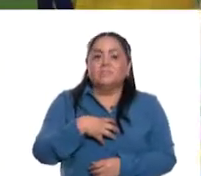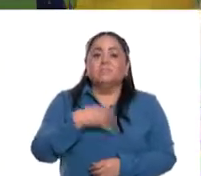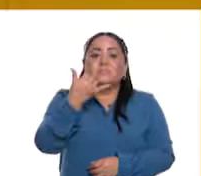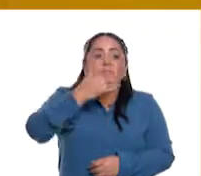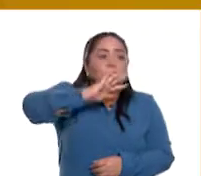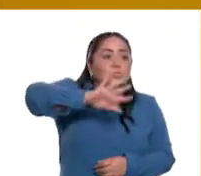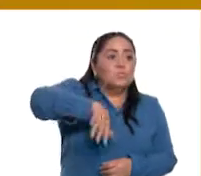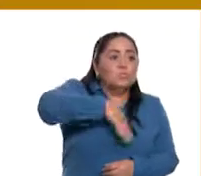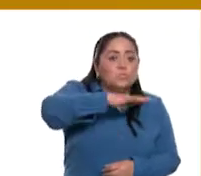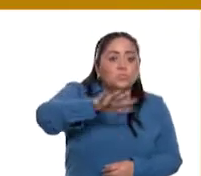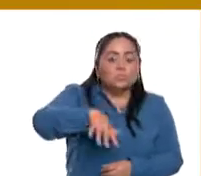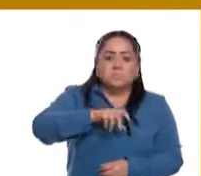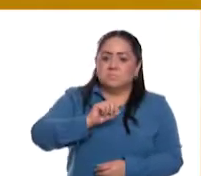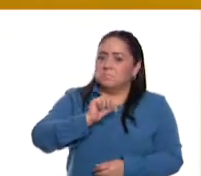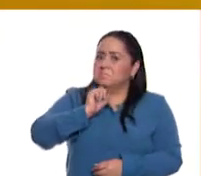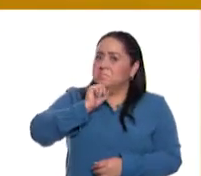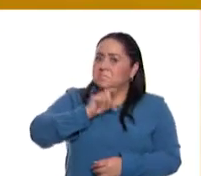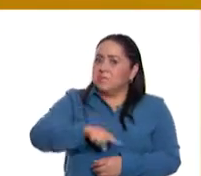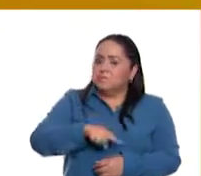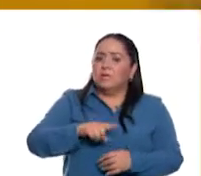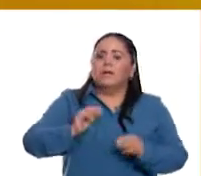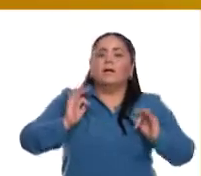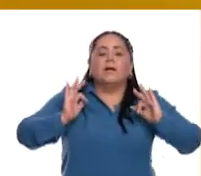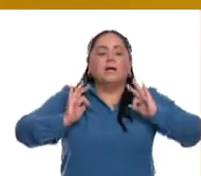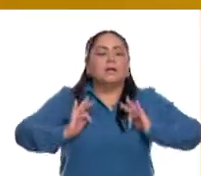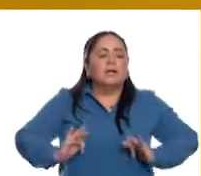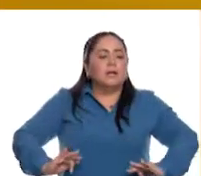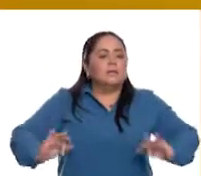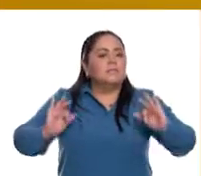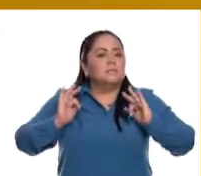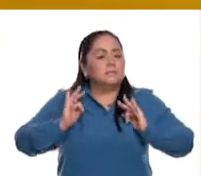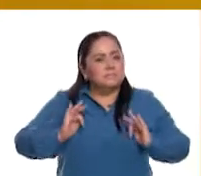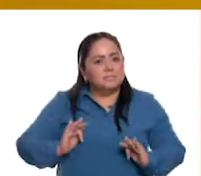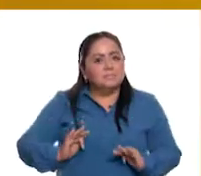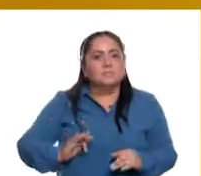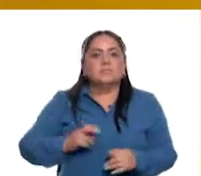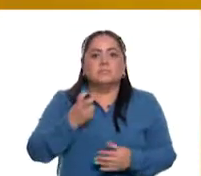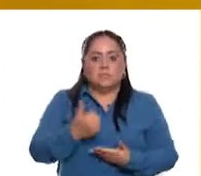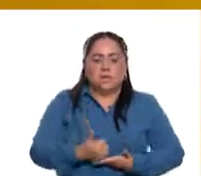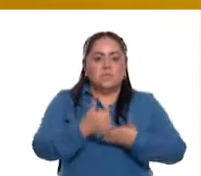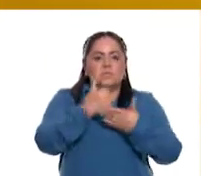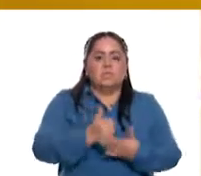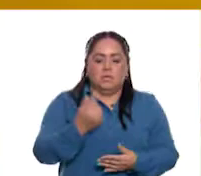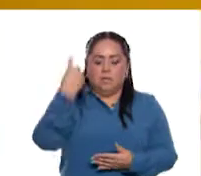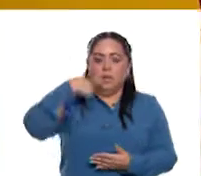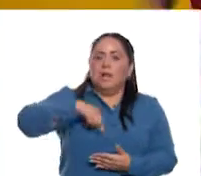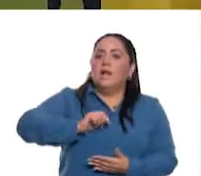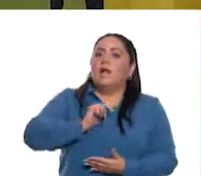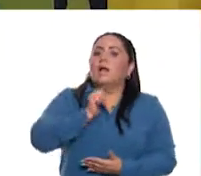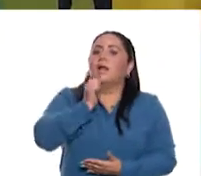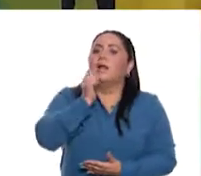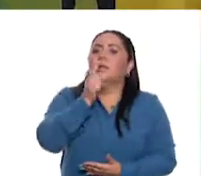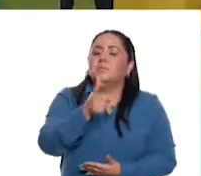Y buscar la propia calma le hará muy bien al alma,